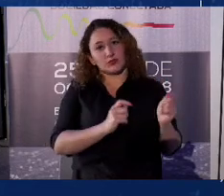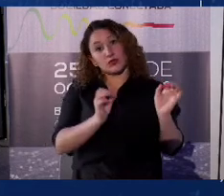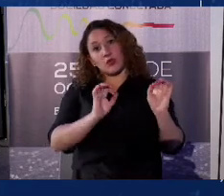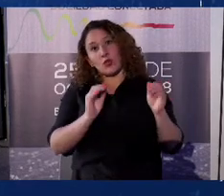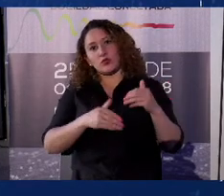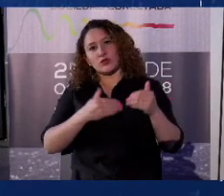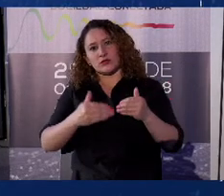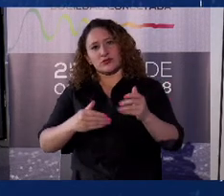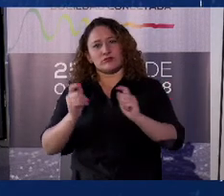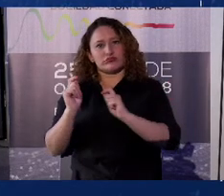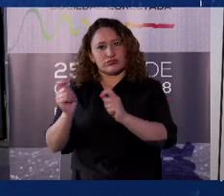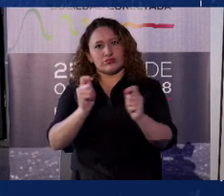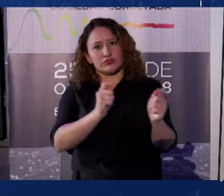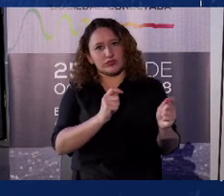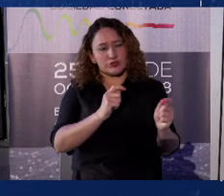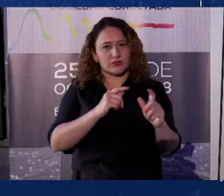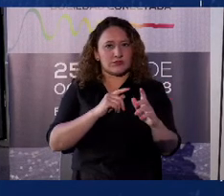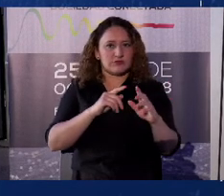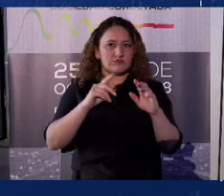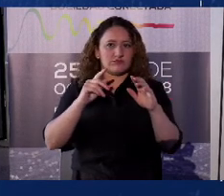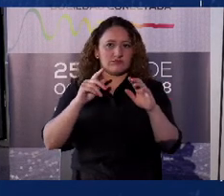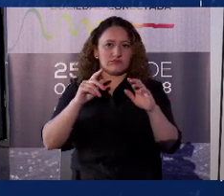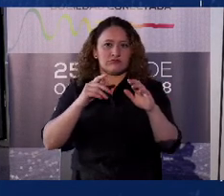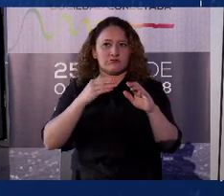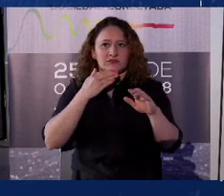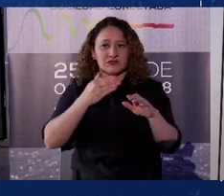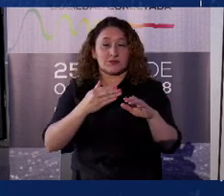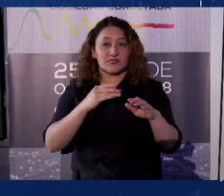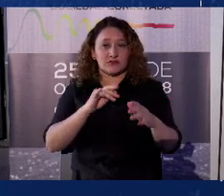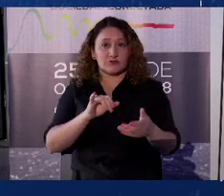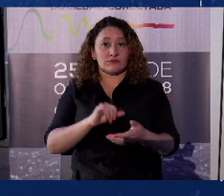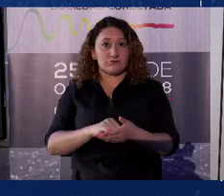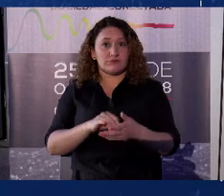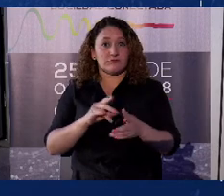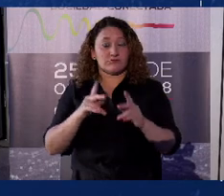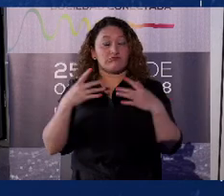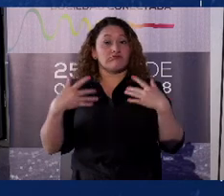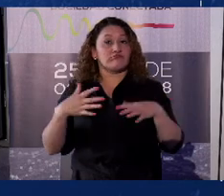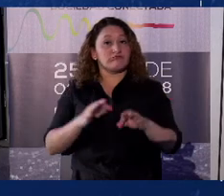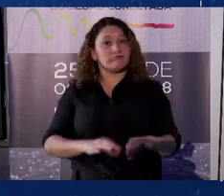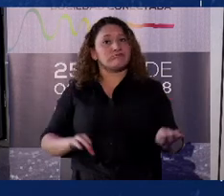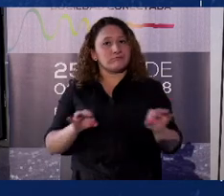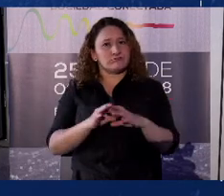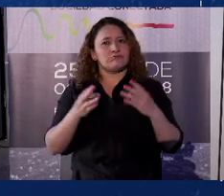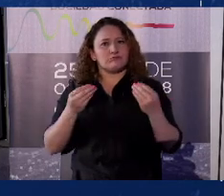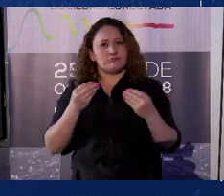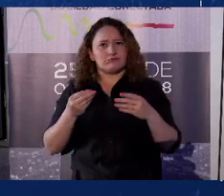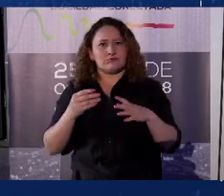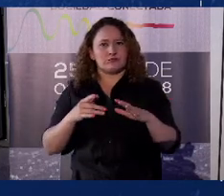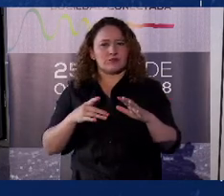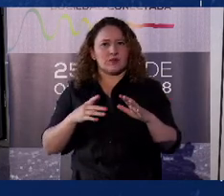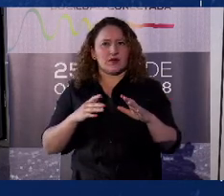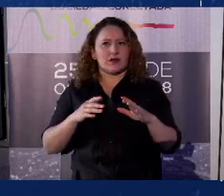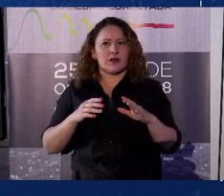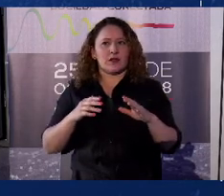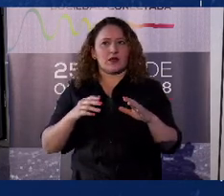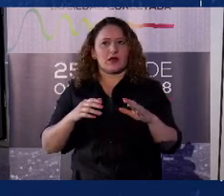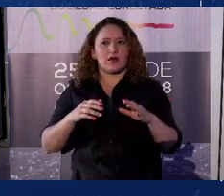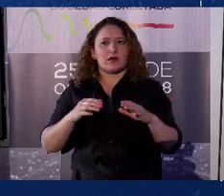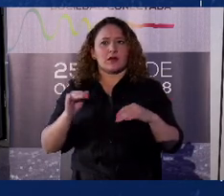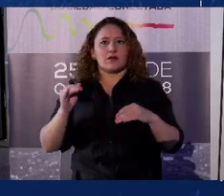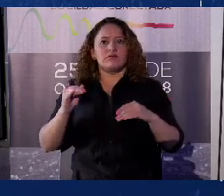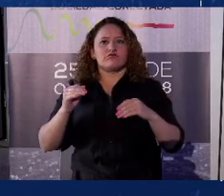asignar licencias. Es un bloque que va a ser clave para tener capacidad y cobertura. Se pueden